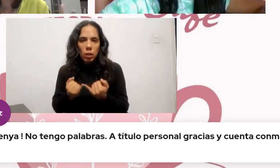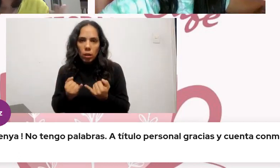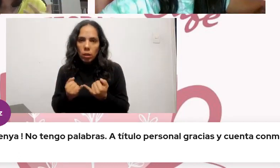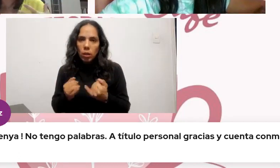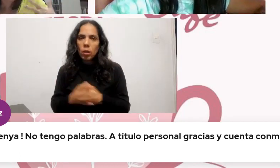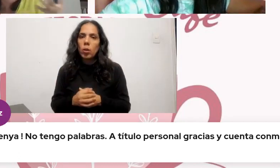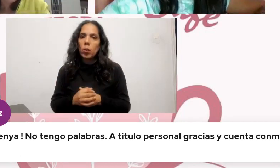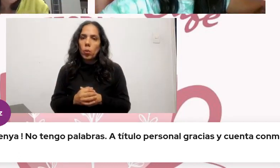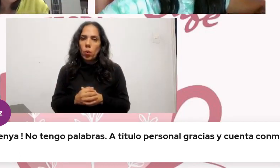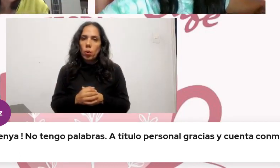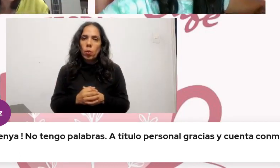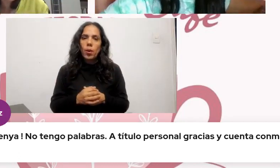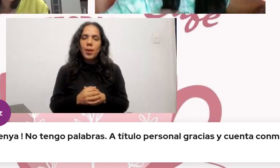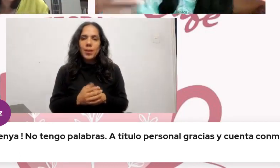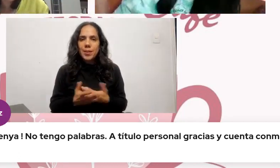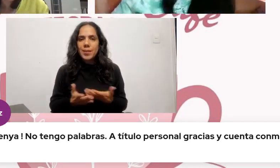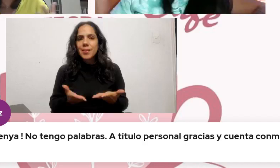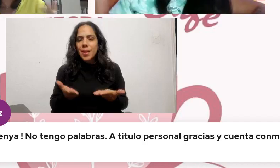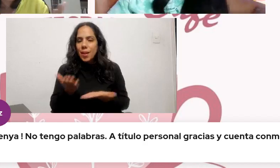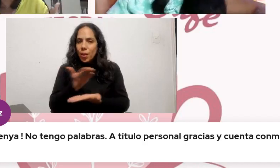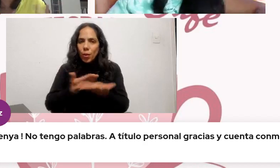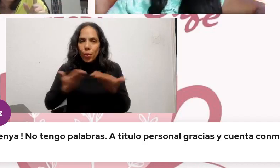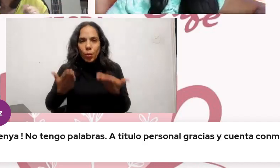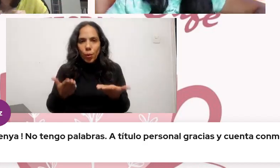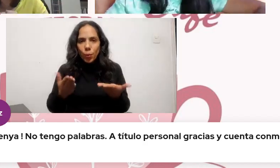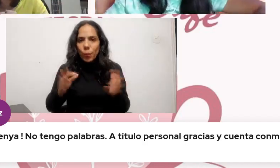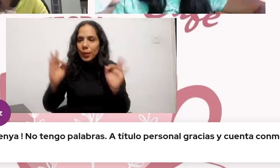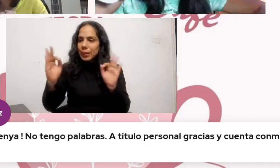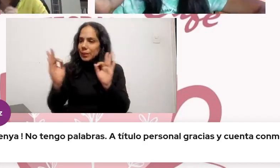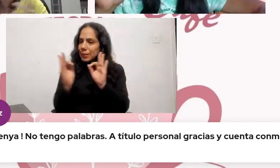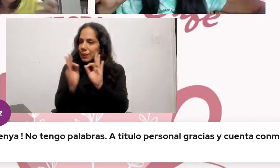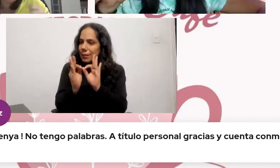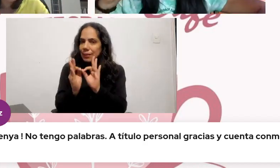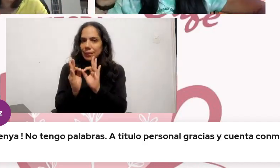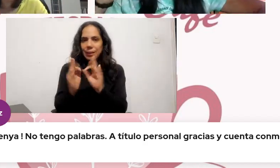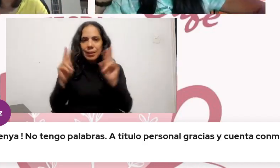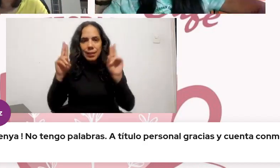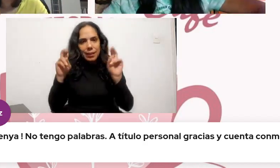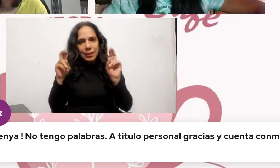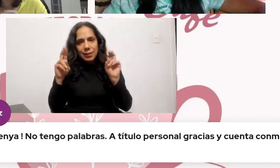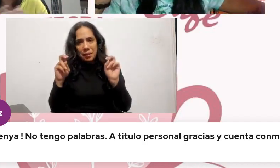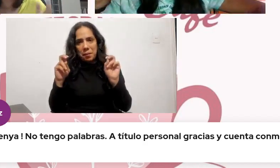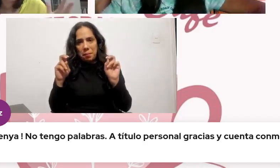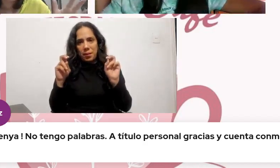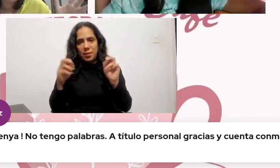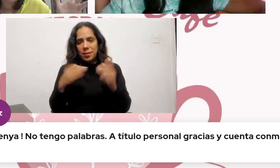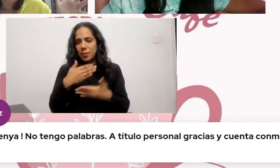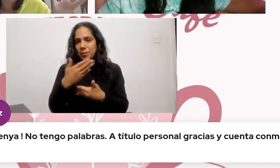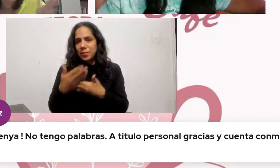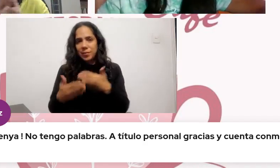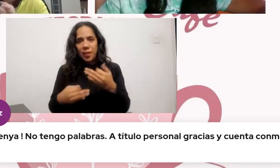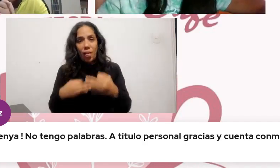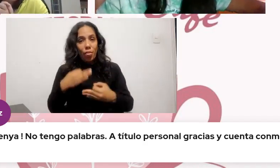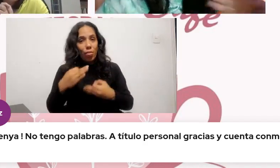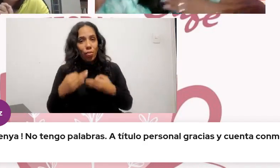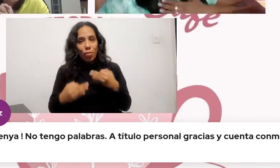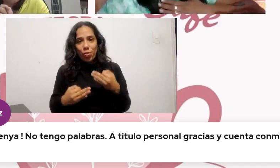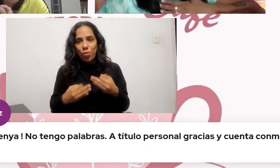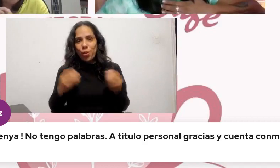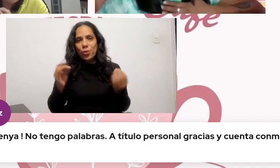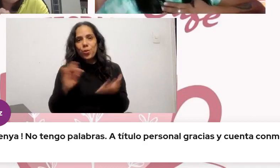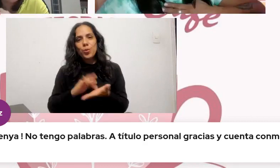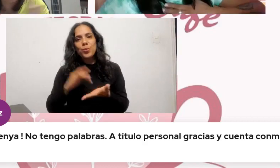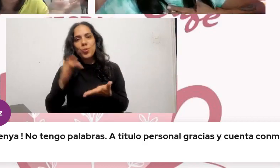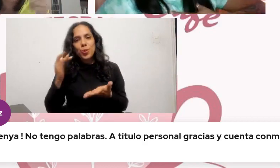mensajes, saluda, está cercana, ¿no? Esta parte hace la diferencia y te deja este mensaje. Eres grande, mi linda Kenia, no